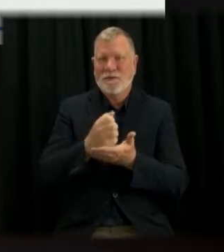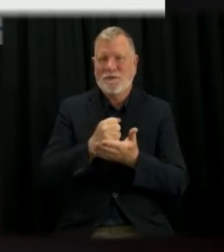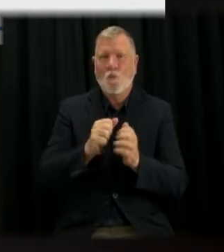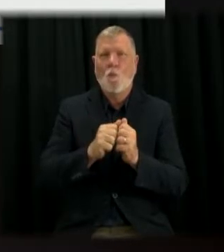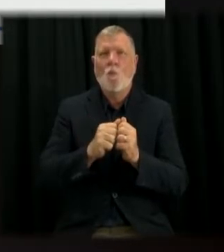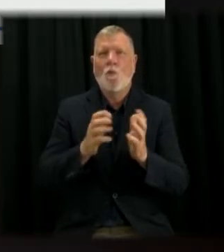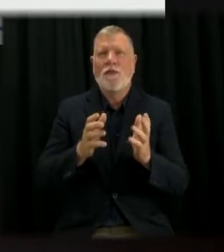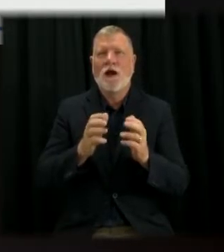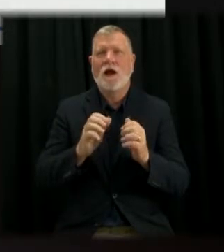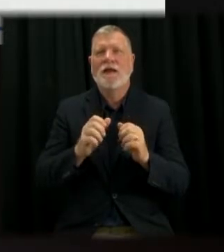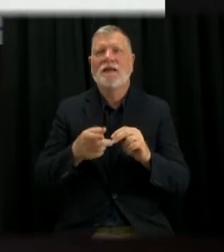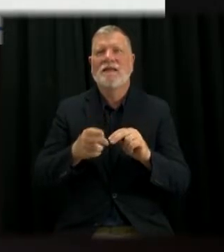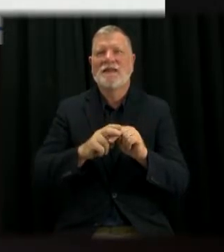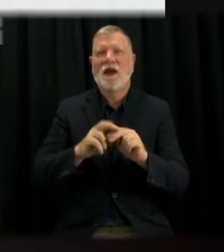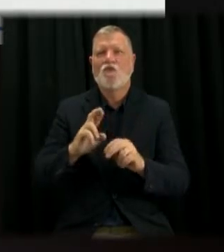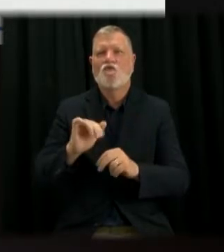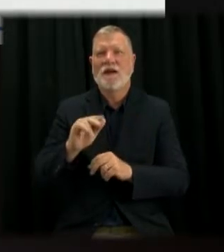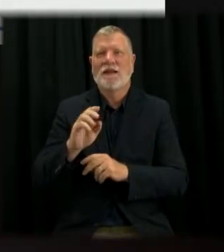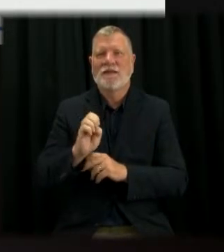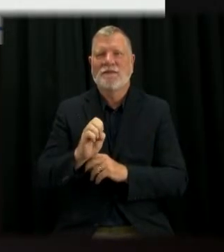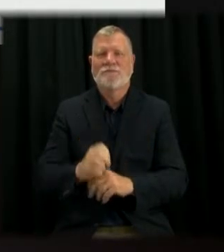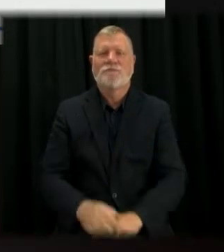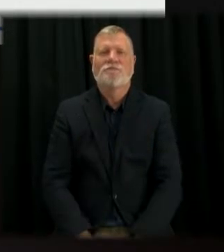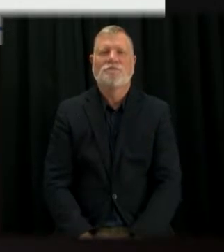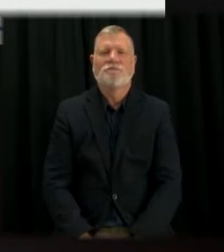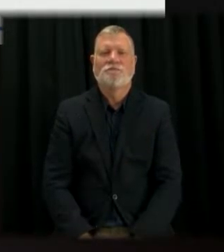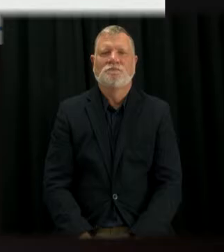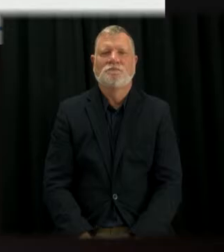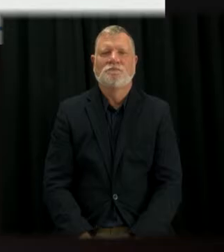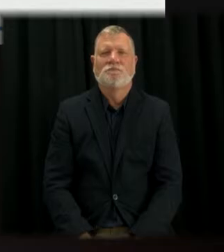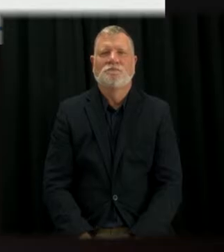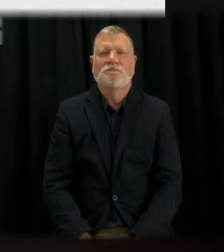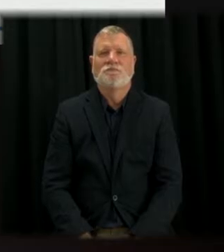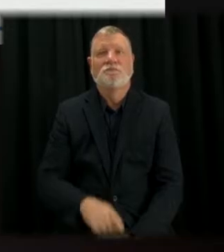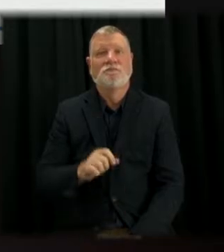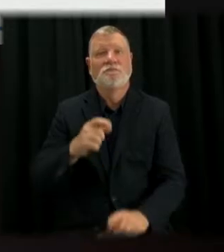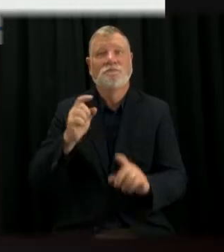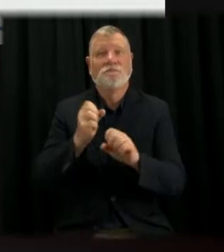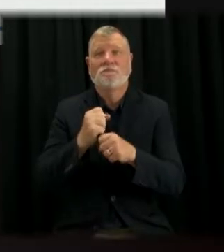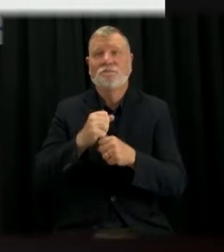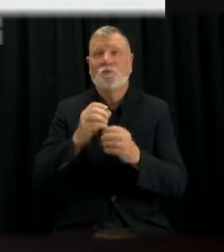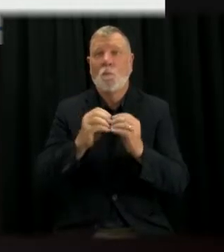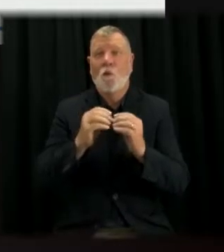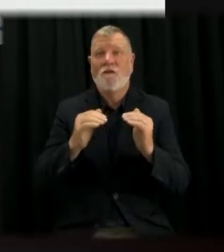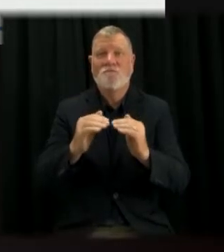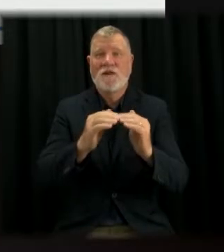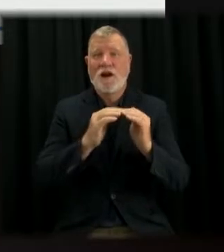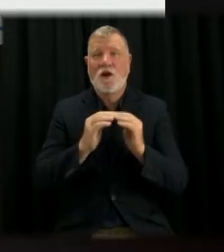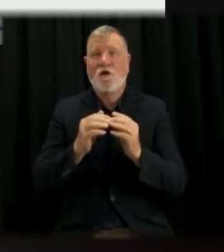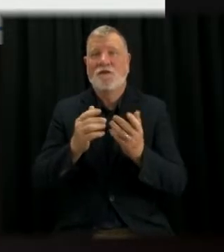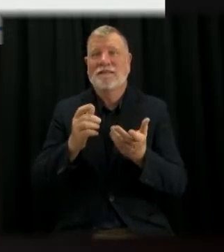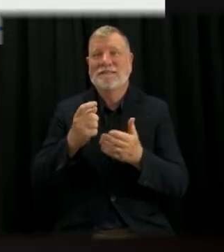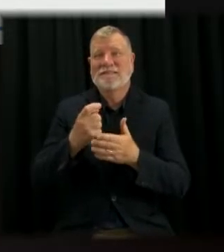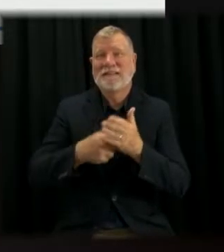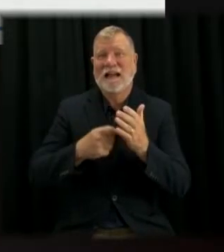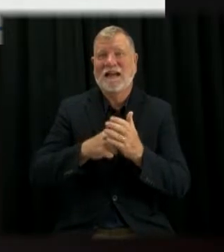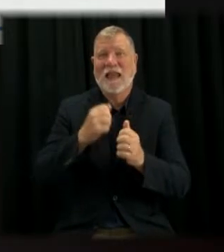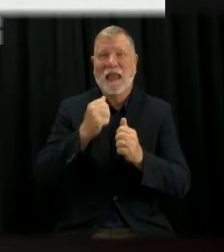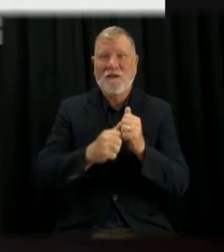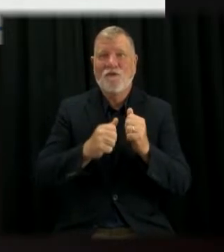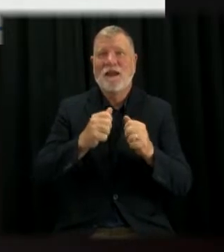impuestos sin tener que aumentar los impuestos en sí. Se supone que crea un